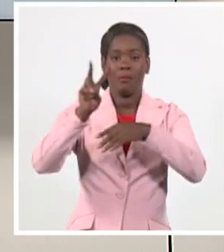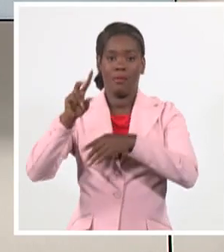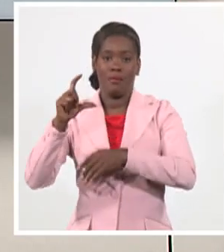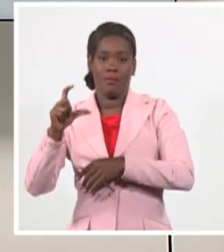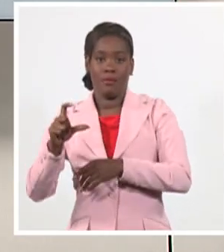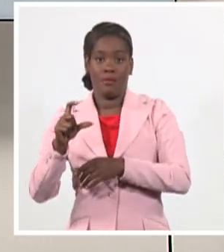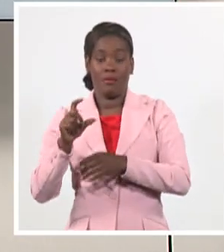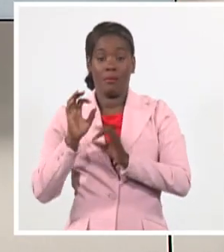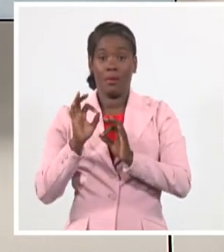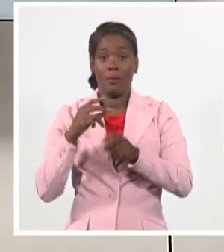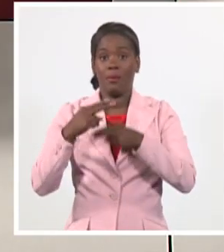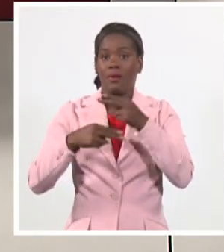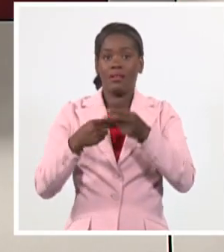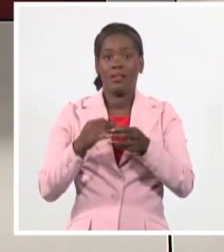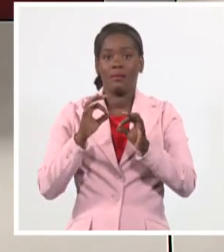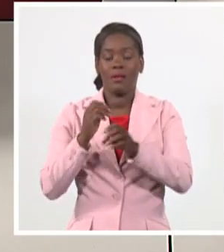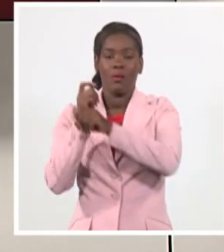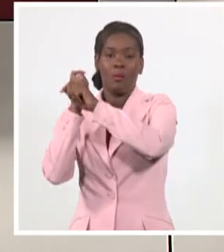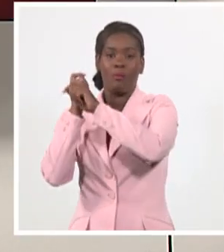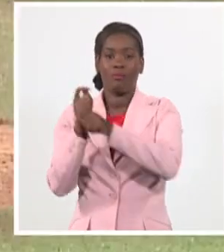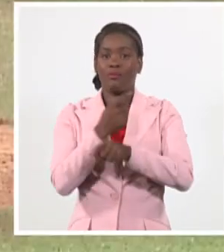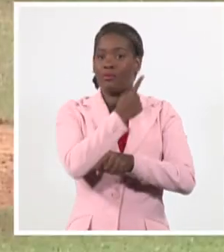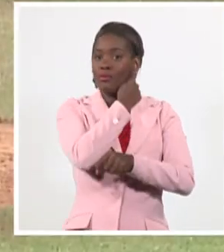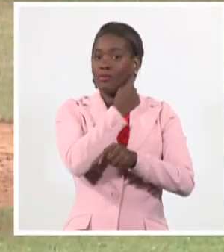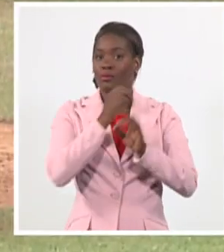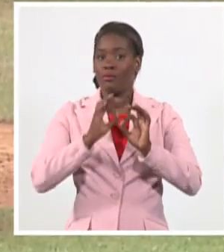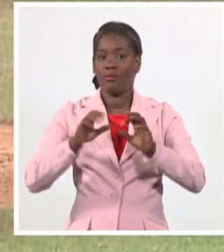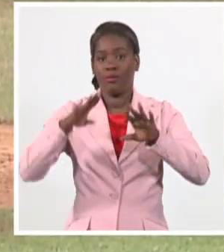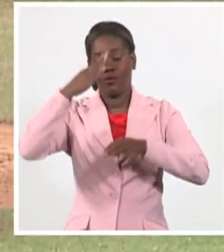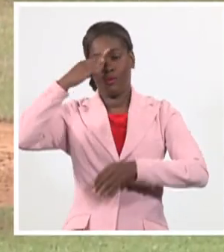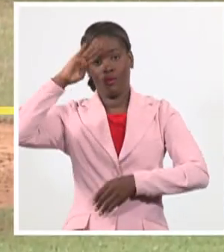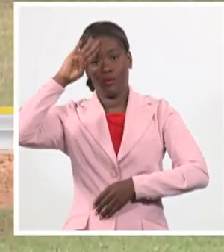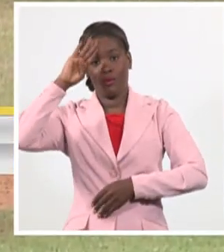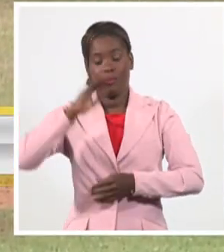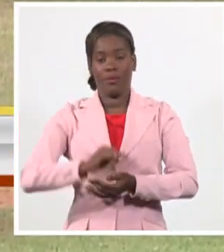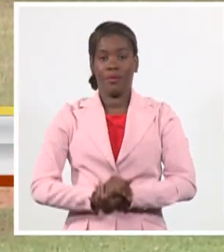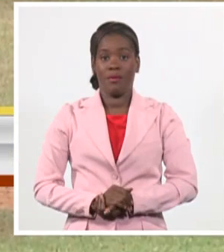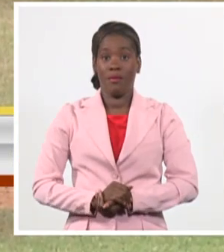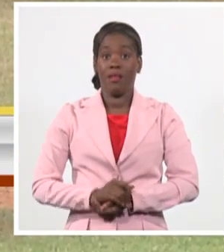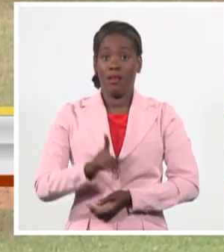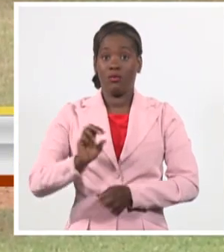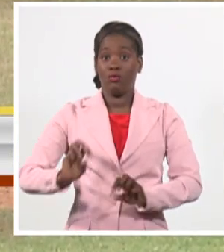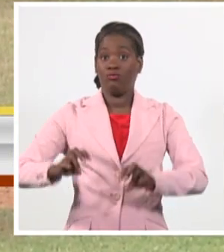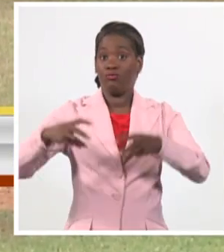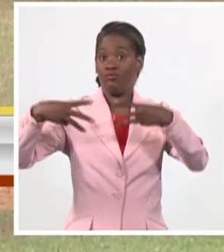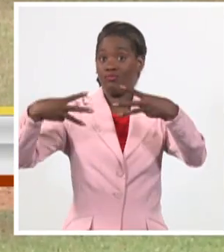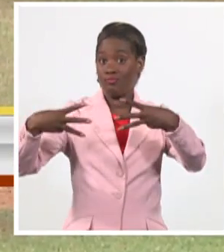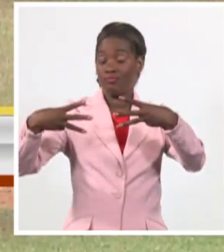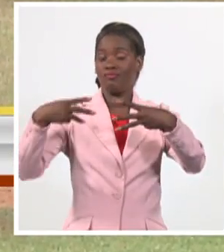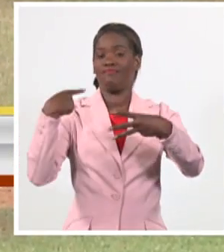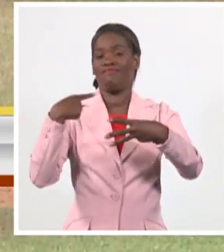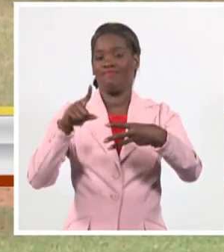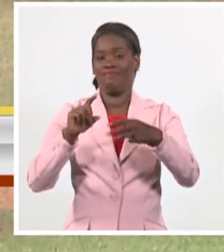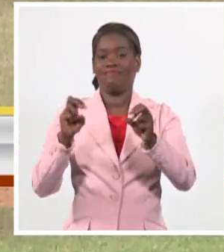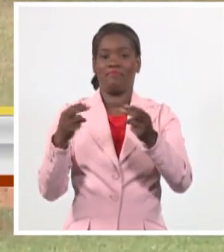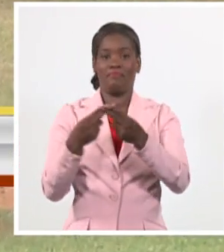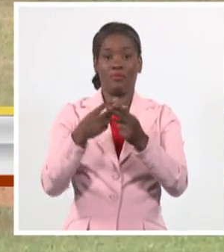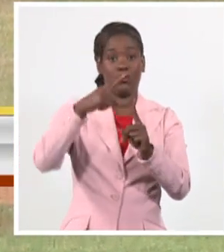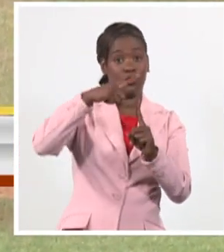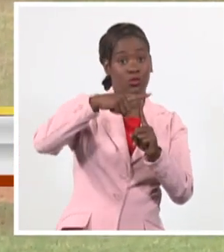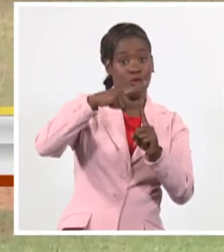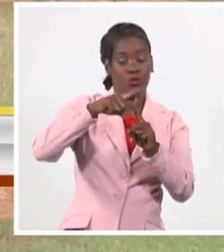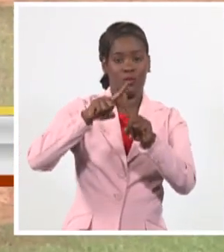para revivir un clásico de la pelota cubana. Los Indómitos estarán en su tercera final en este tipo de lides luego de disponer de las Tunas en